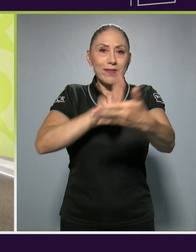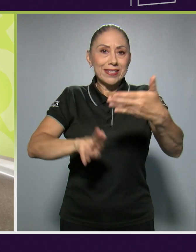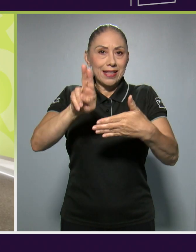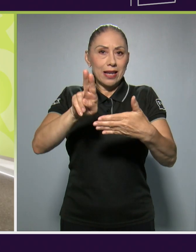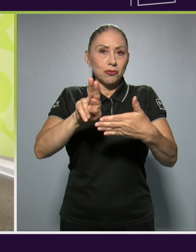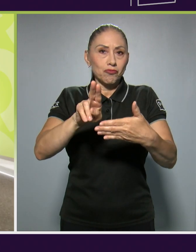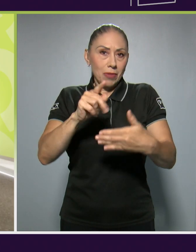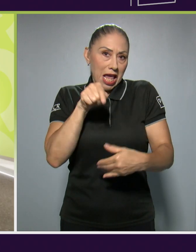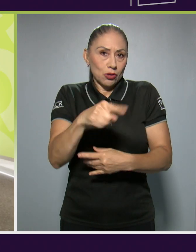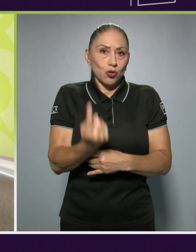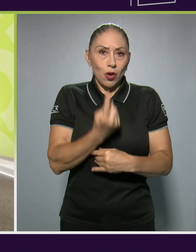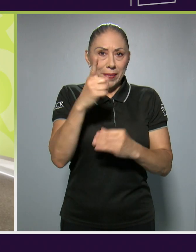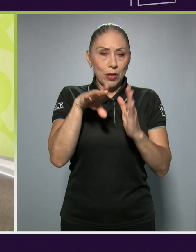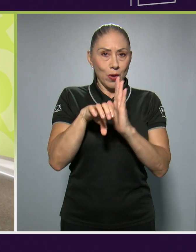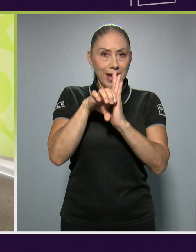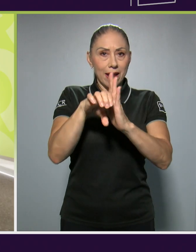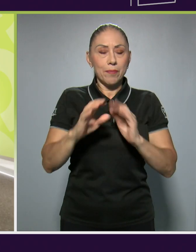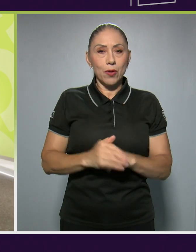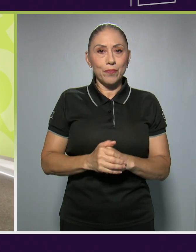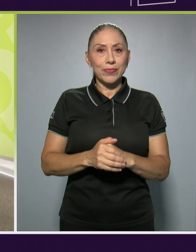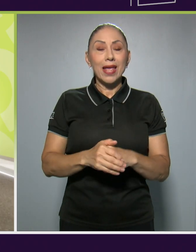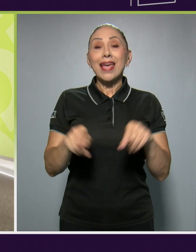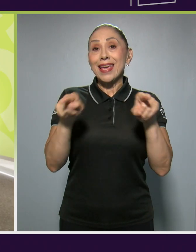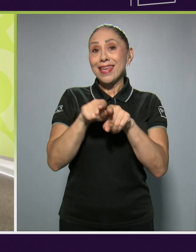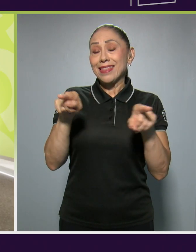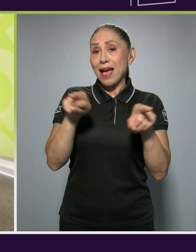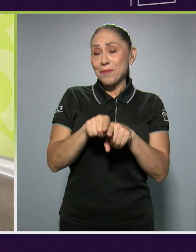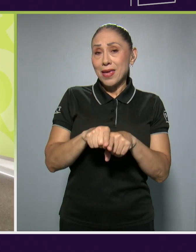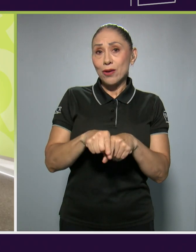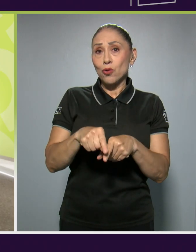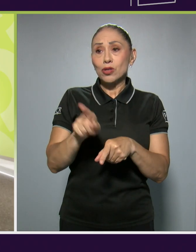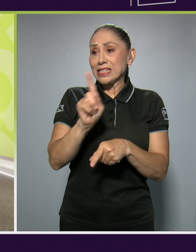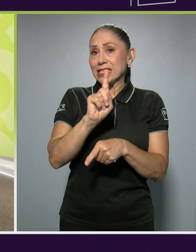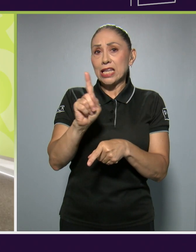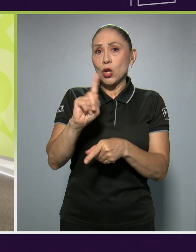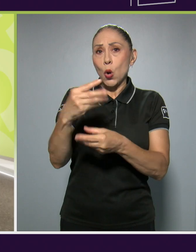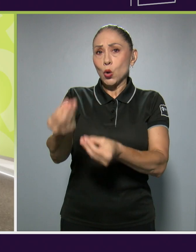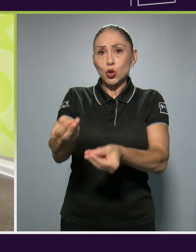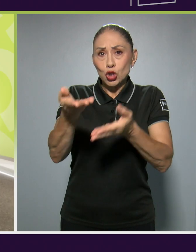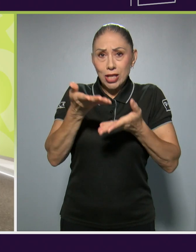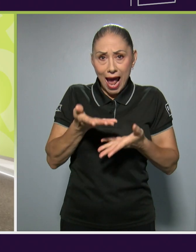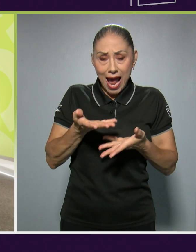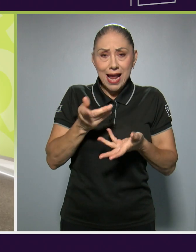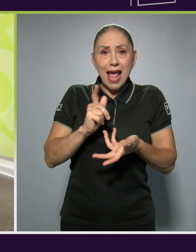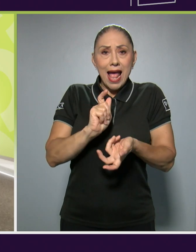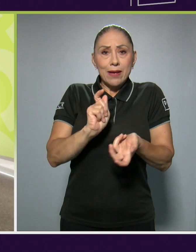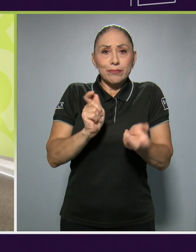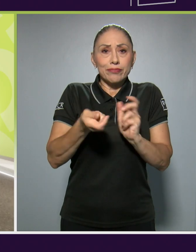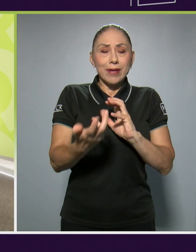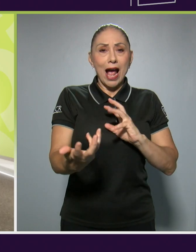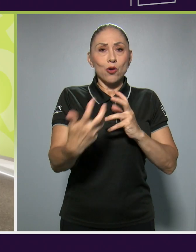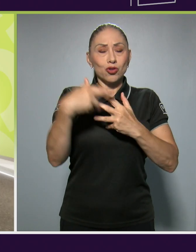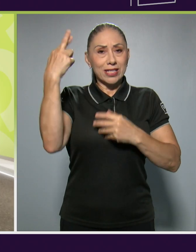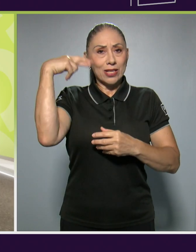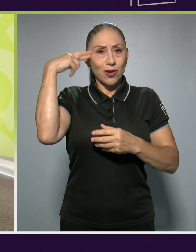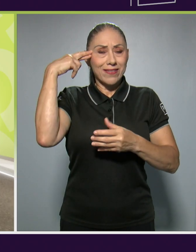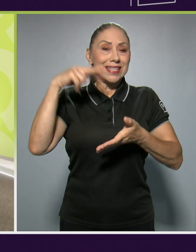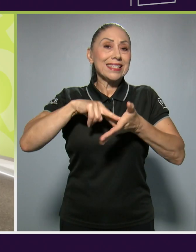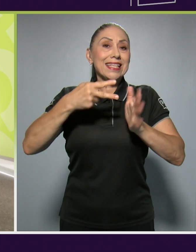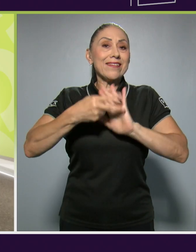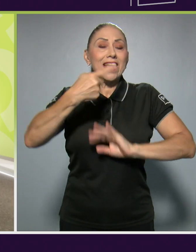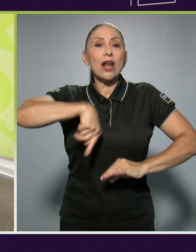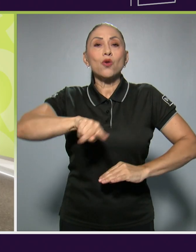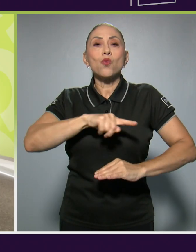Y también al no otorgarnos ajustes razonables, esto lo que hace es que estemos recibiendo una educación de mala